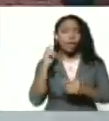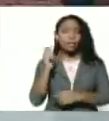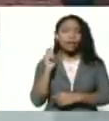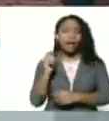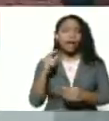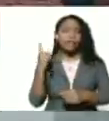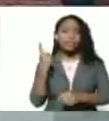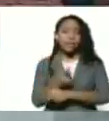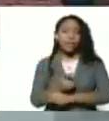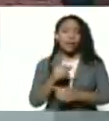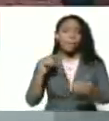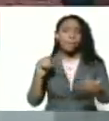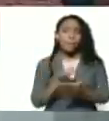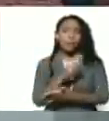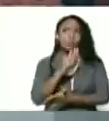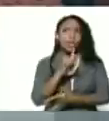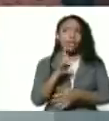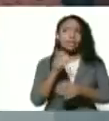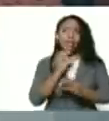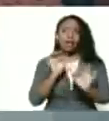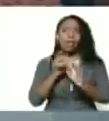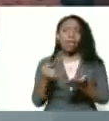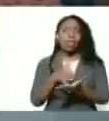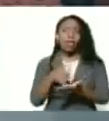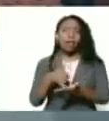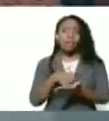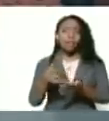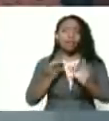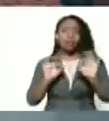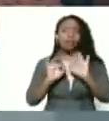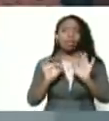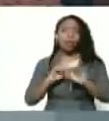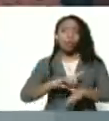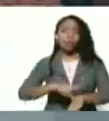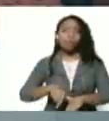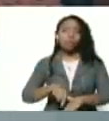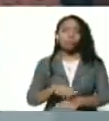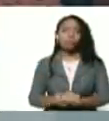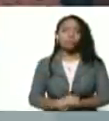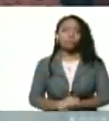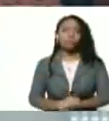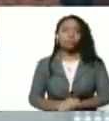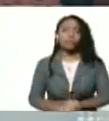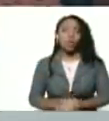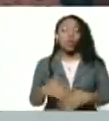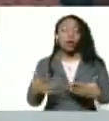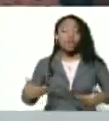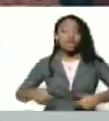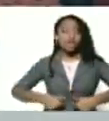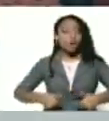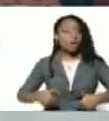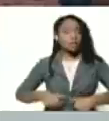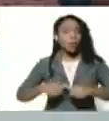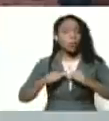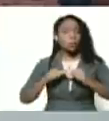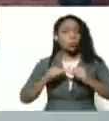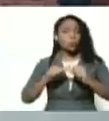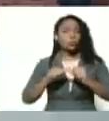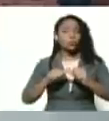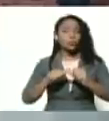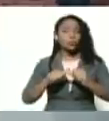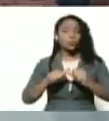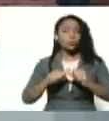debemos impulsar sin aflojar ni un segundo lo que es el esfuerzo permanente.